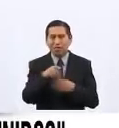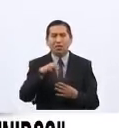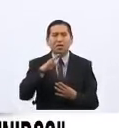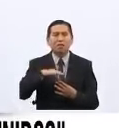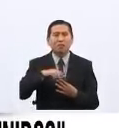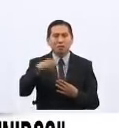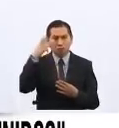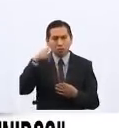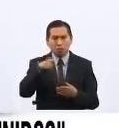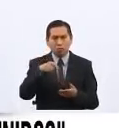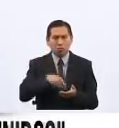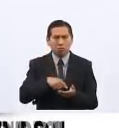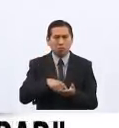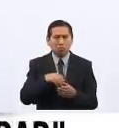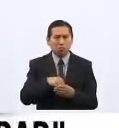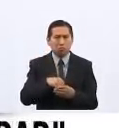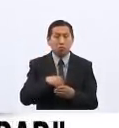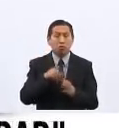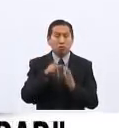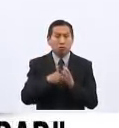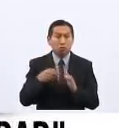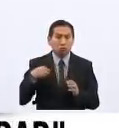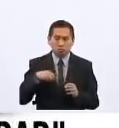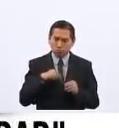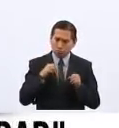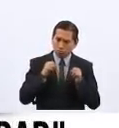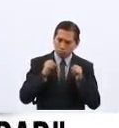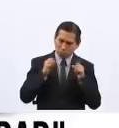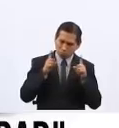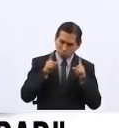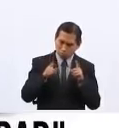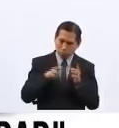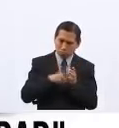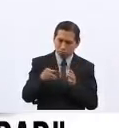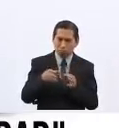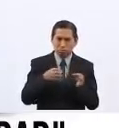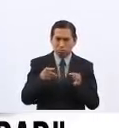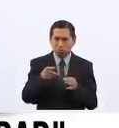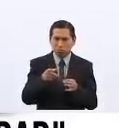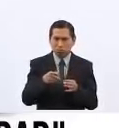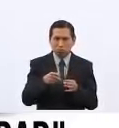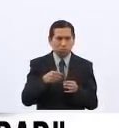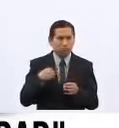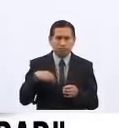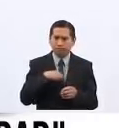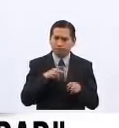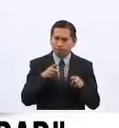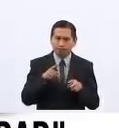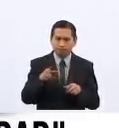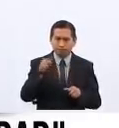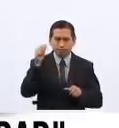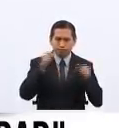embajada mexicana y que después hemos tenido unas explicaciones para nada convincentes que nosotros